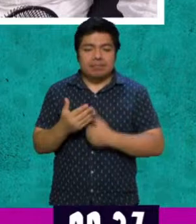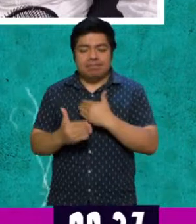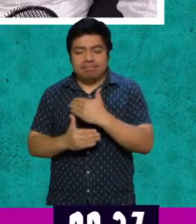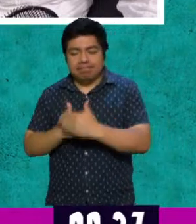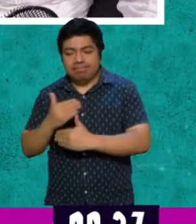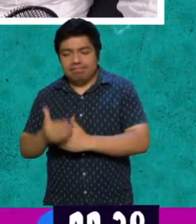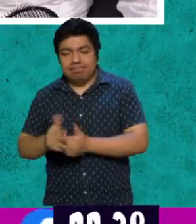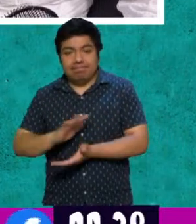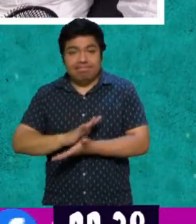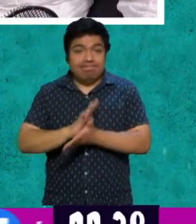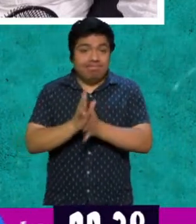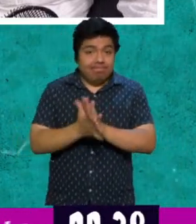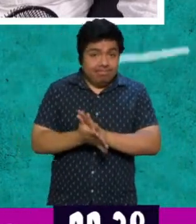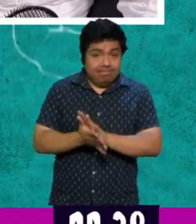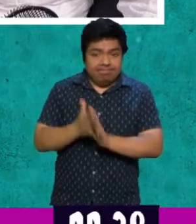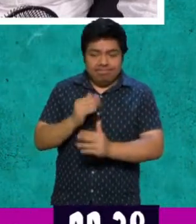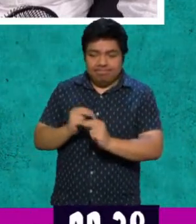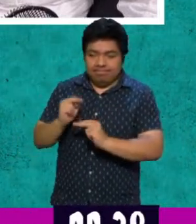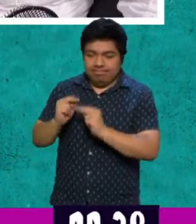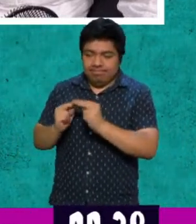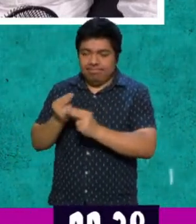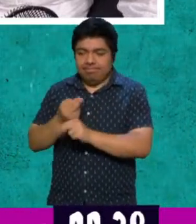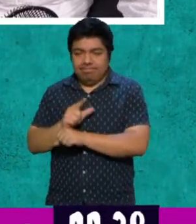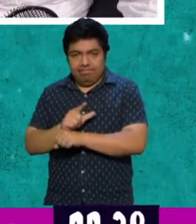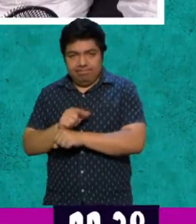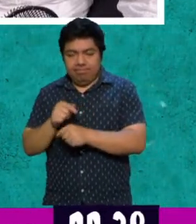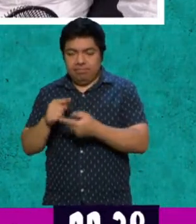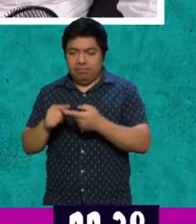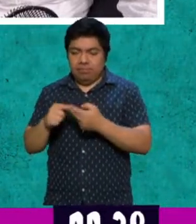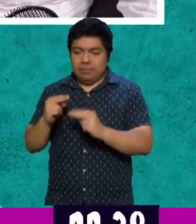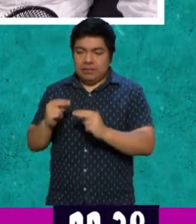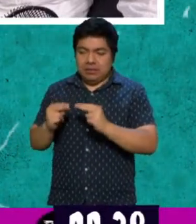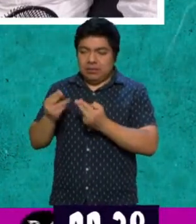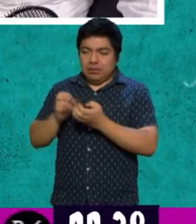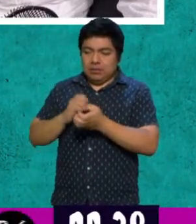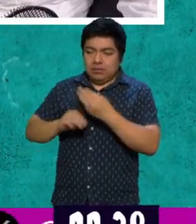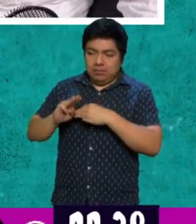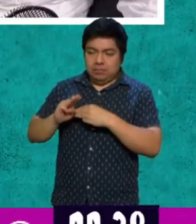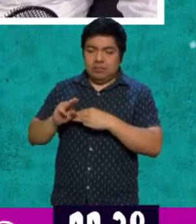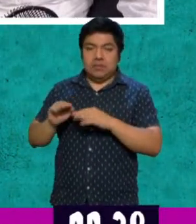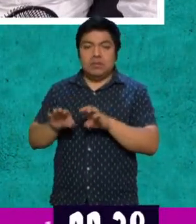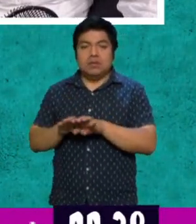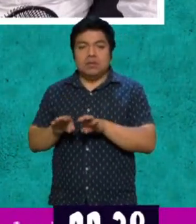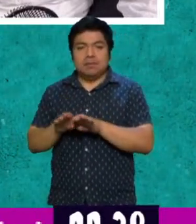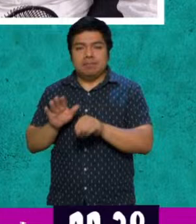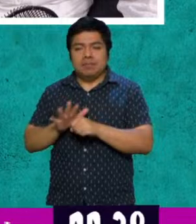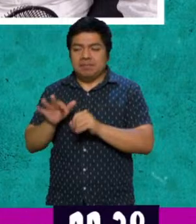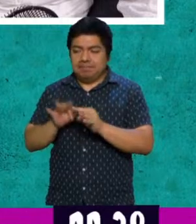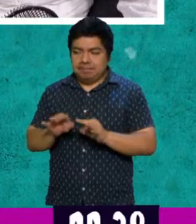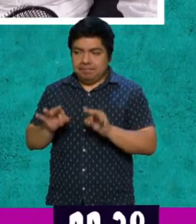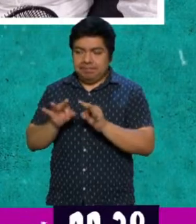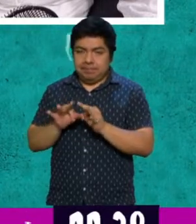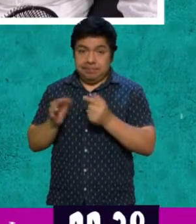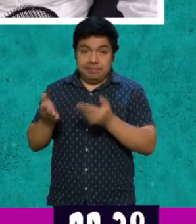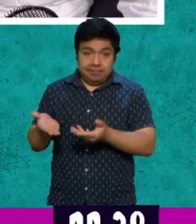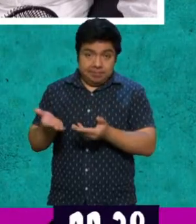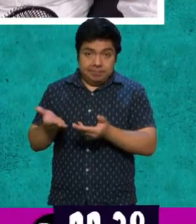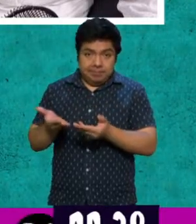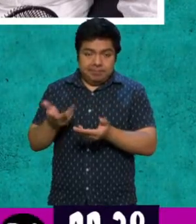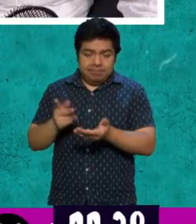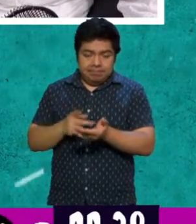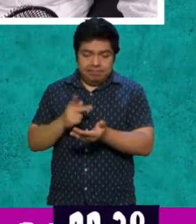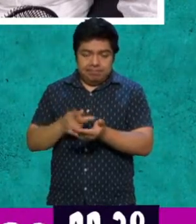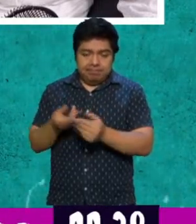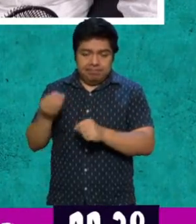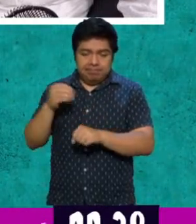proceso de transformación a nivel nacional y a nivel mundial tiene que ver con algo que es muy importante, con la